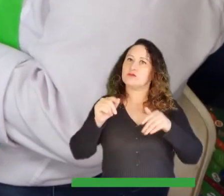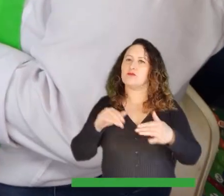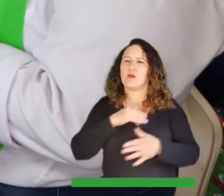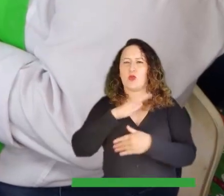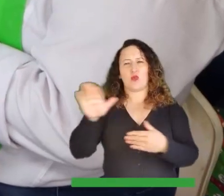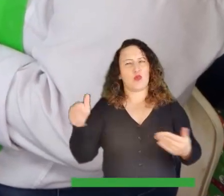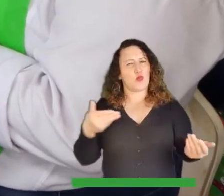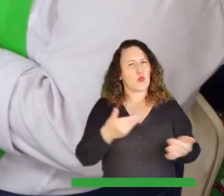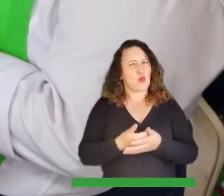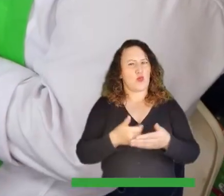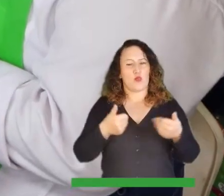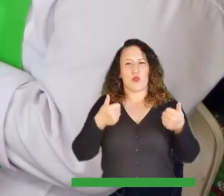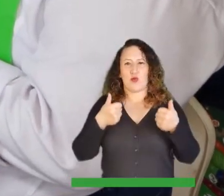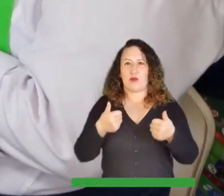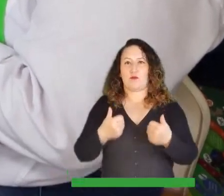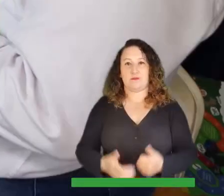bueno.